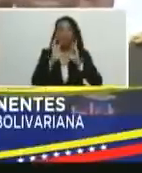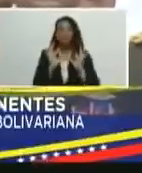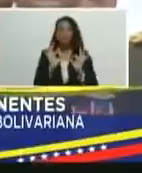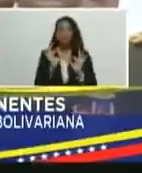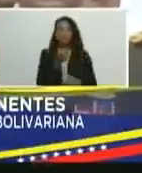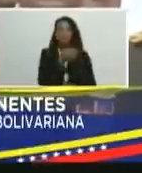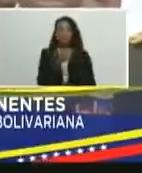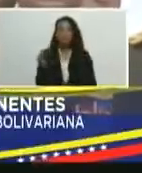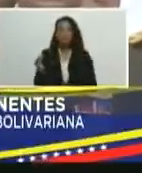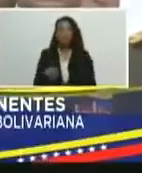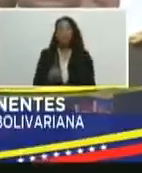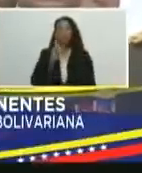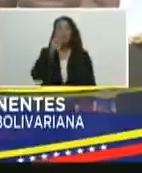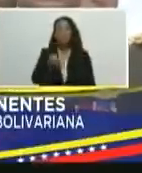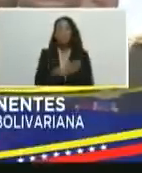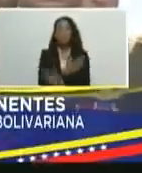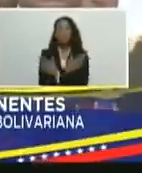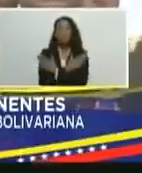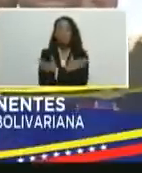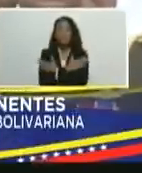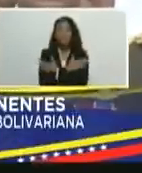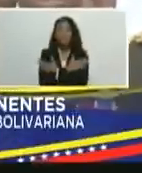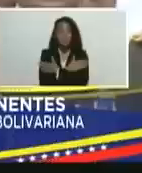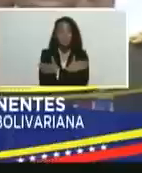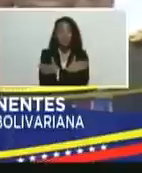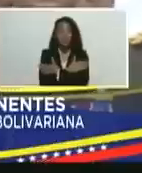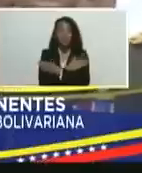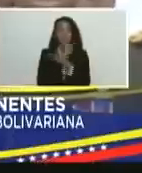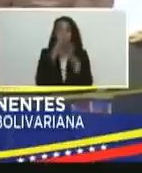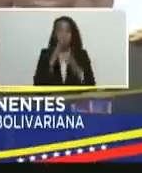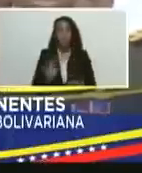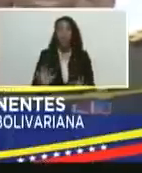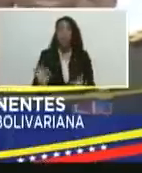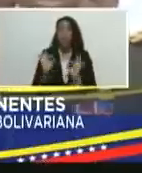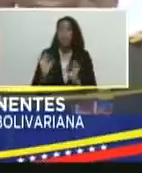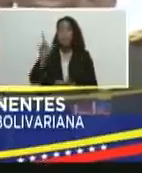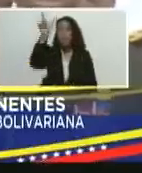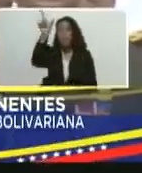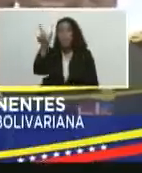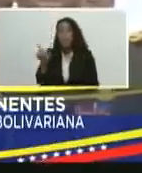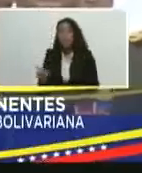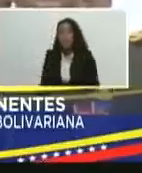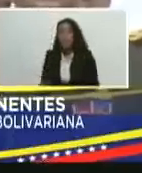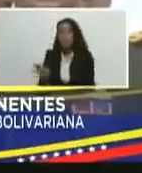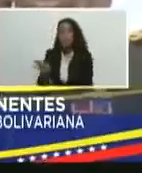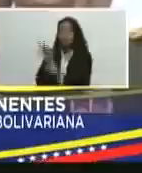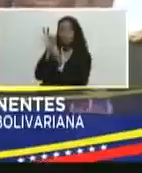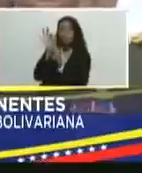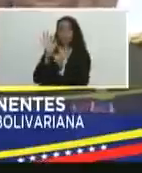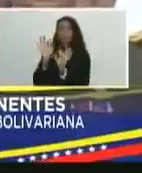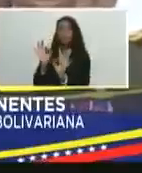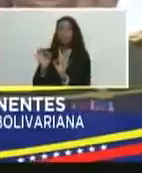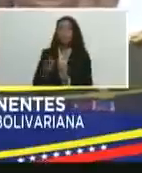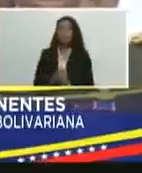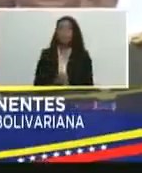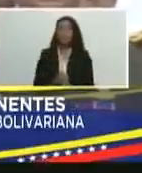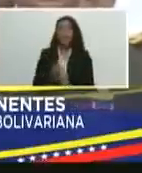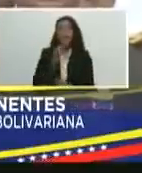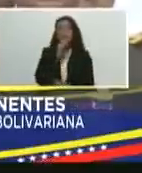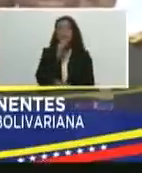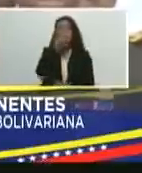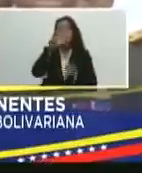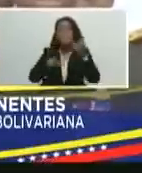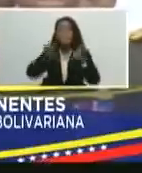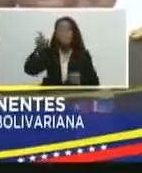Y también felicitar de manera muy especial a quienes han